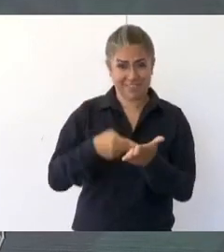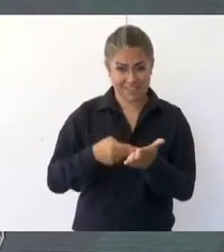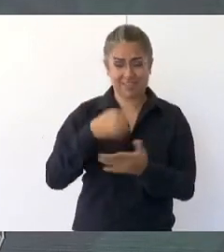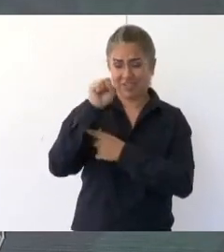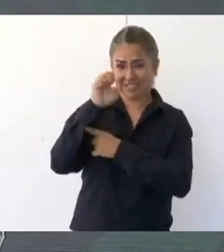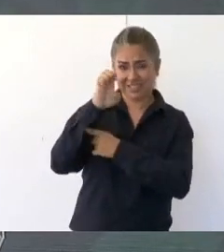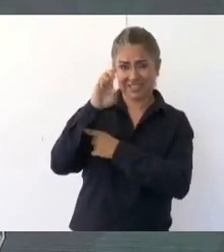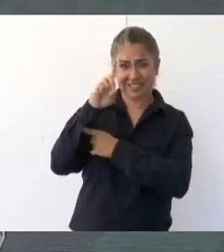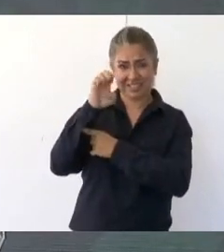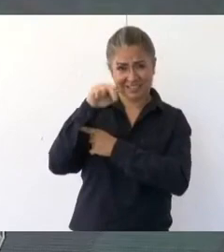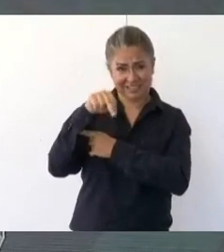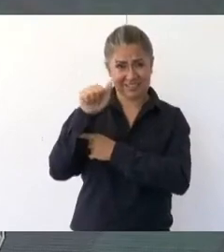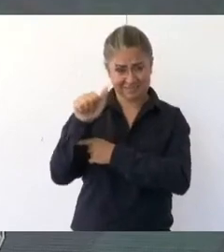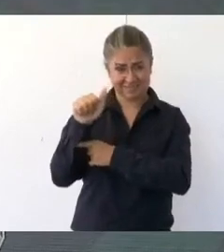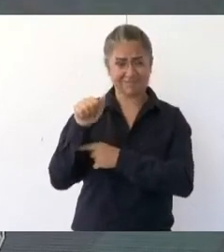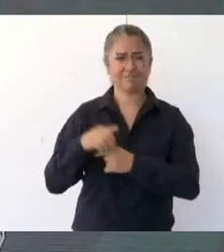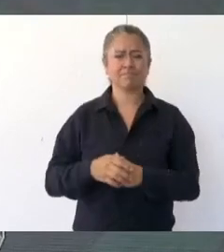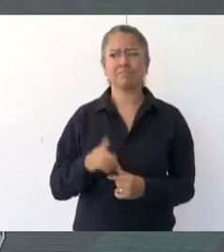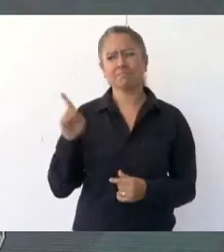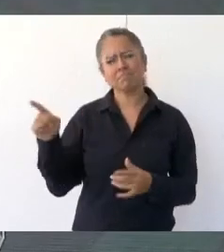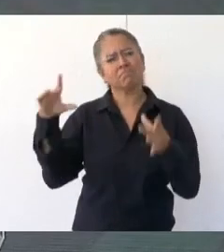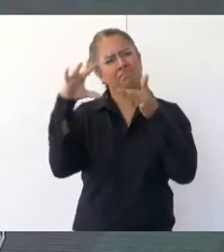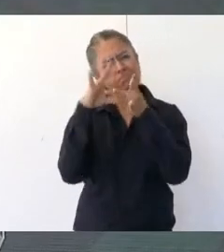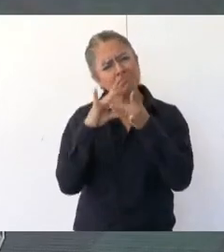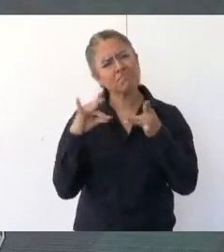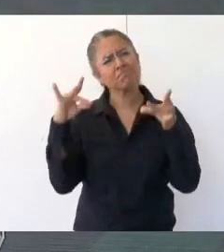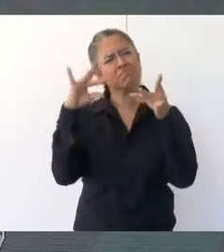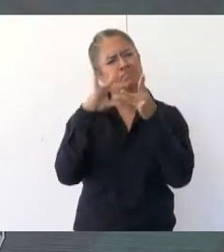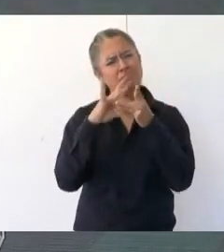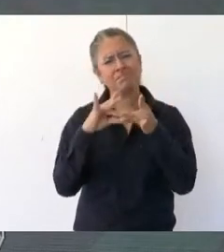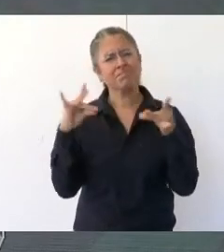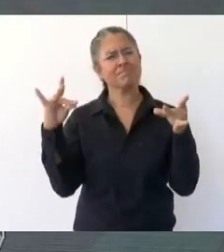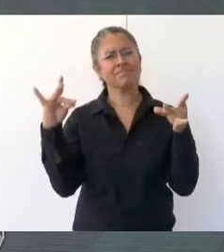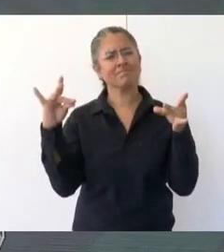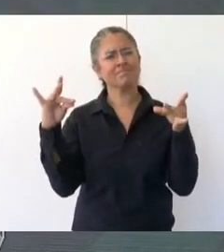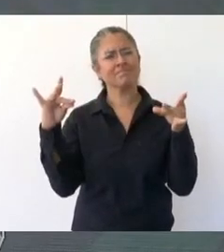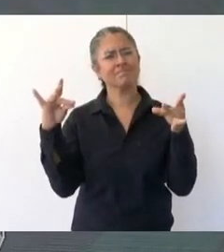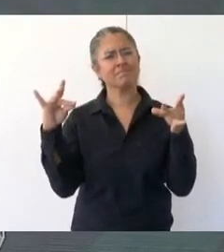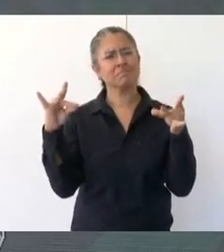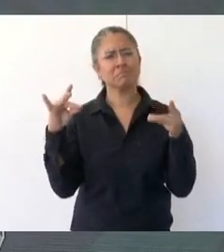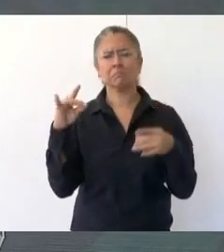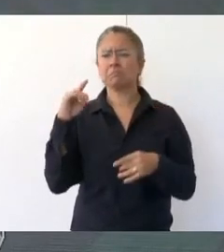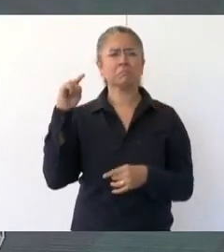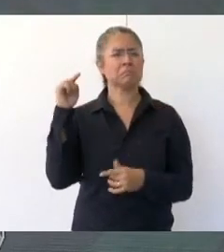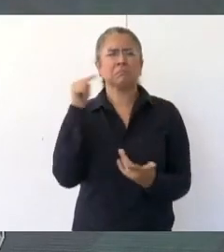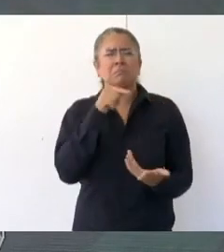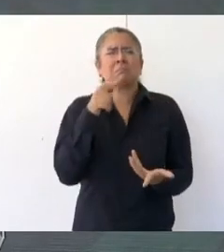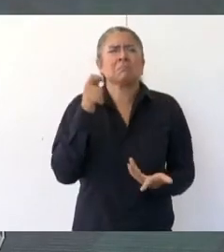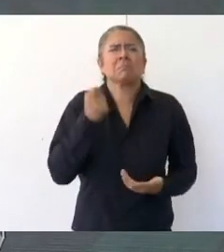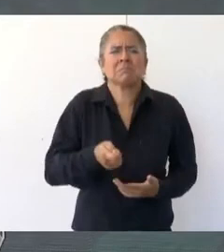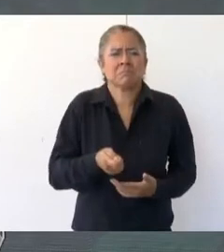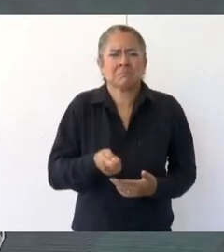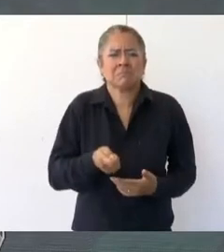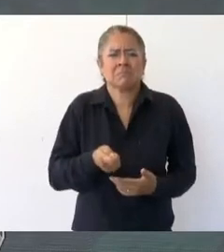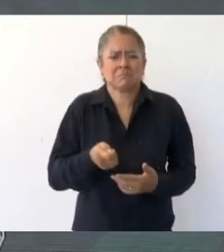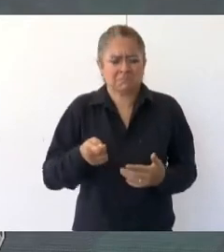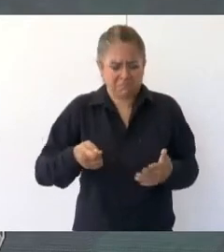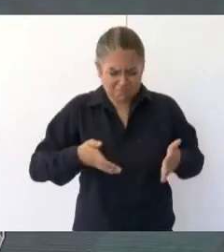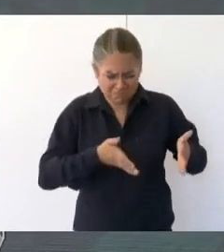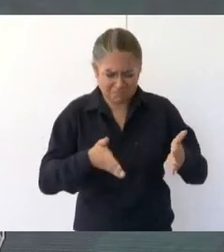de la Defensa, nos explicara en qué consiste esta